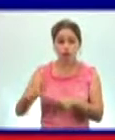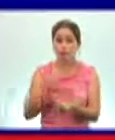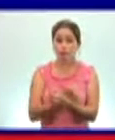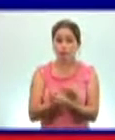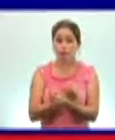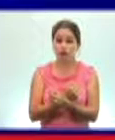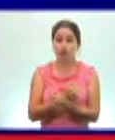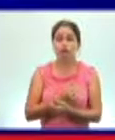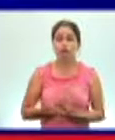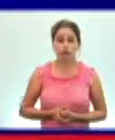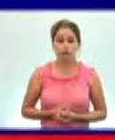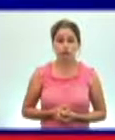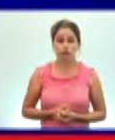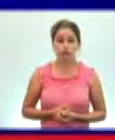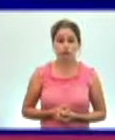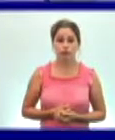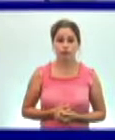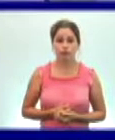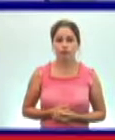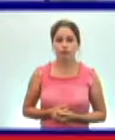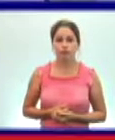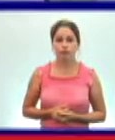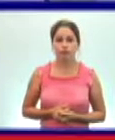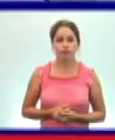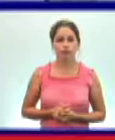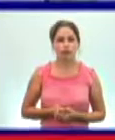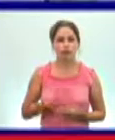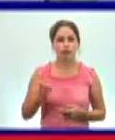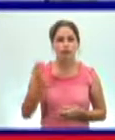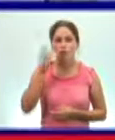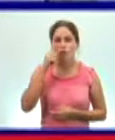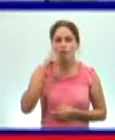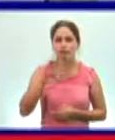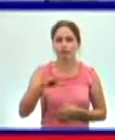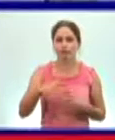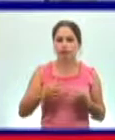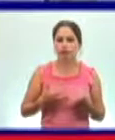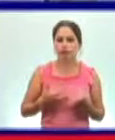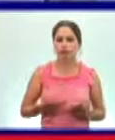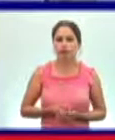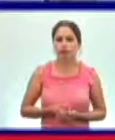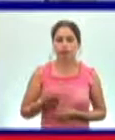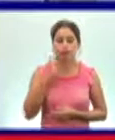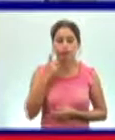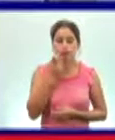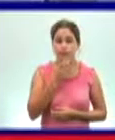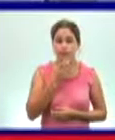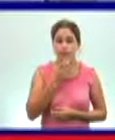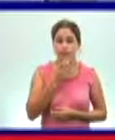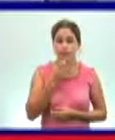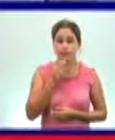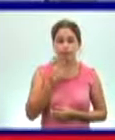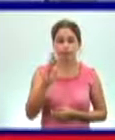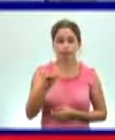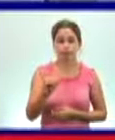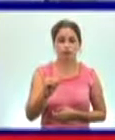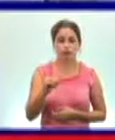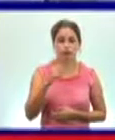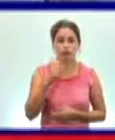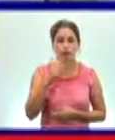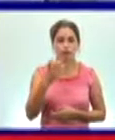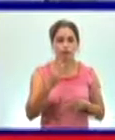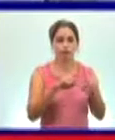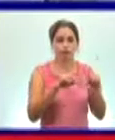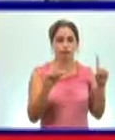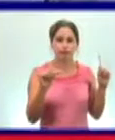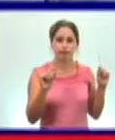más se apartan de los Estados Unidos. Y concluye con una cita esencial que define,